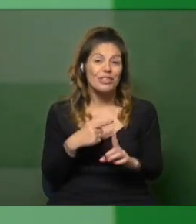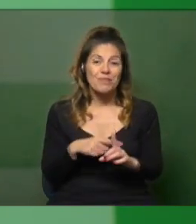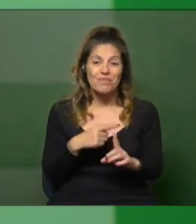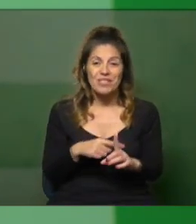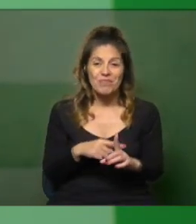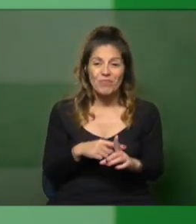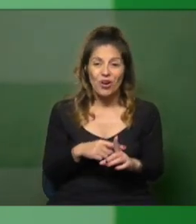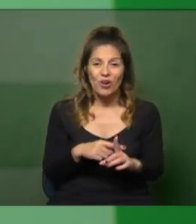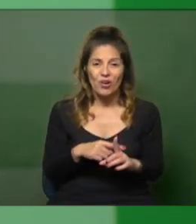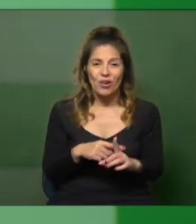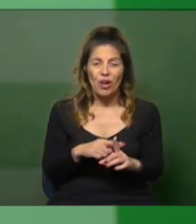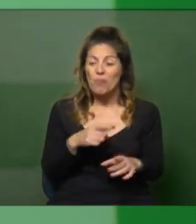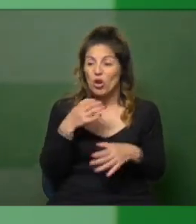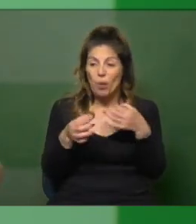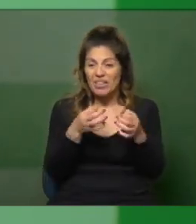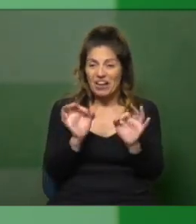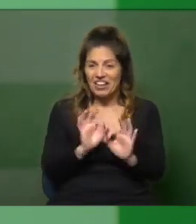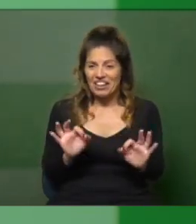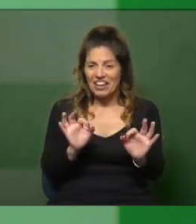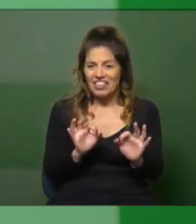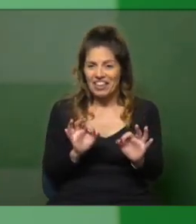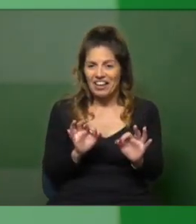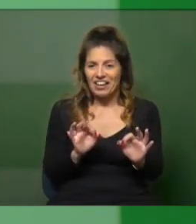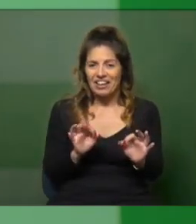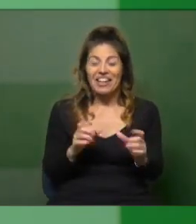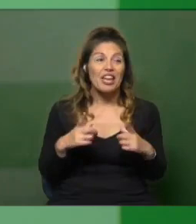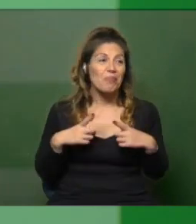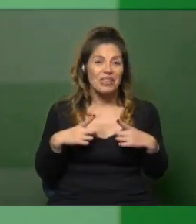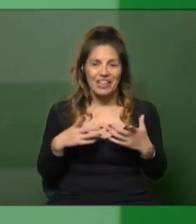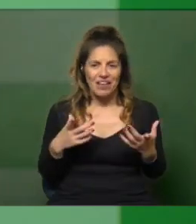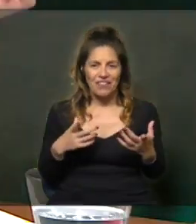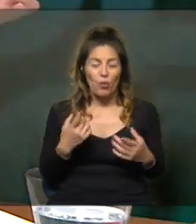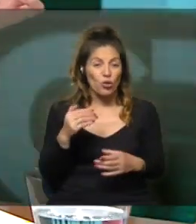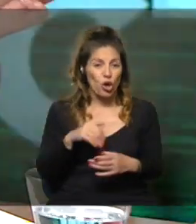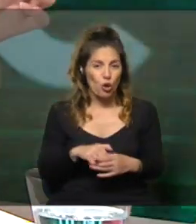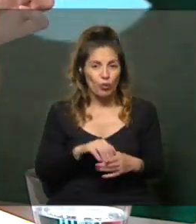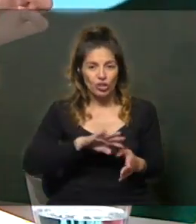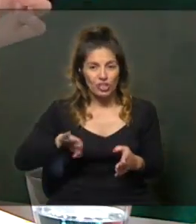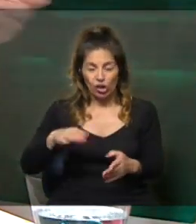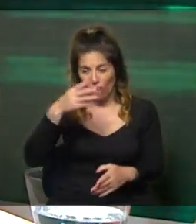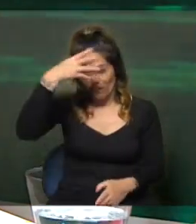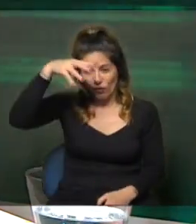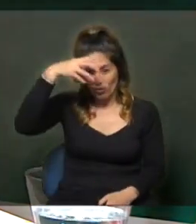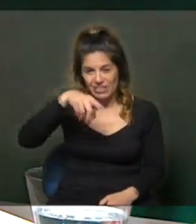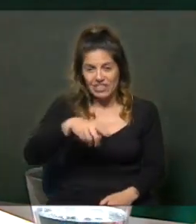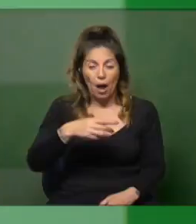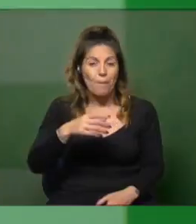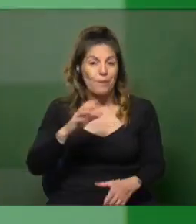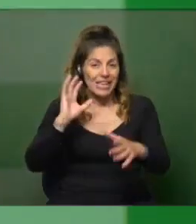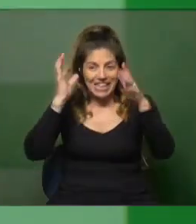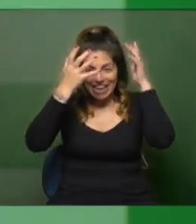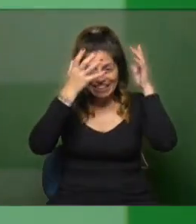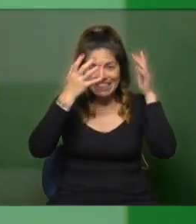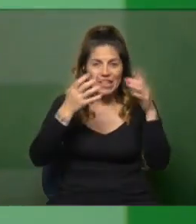absoluto pero no explicaba nada de Qué era lo que esperaba uno de esos votos que se corrieron de wolrich a a m no Pero